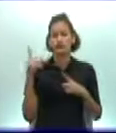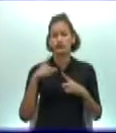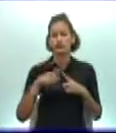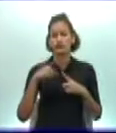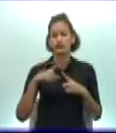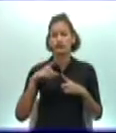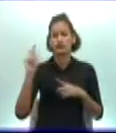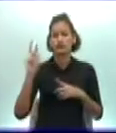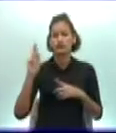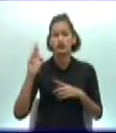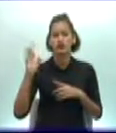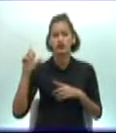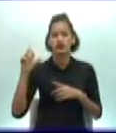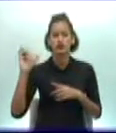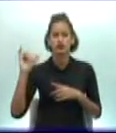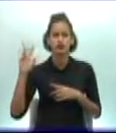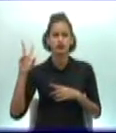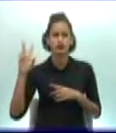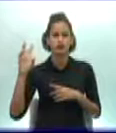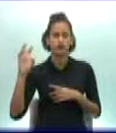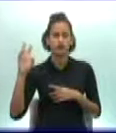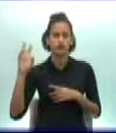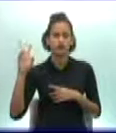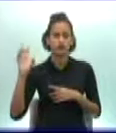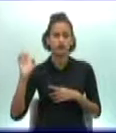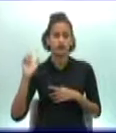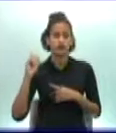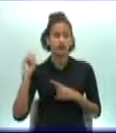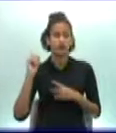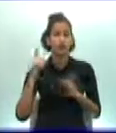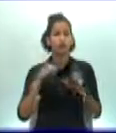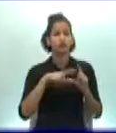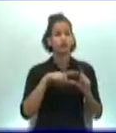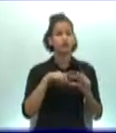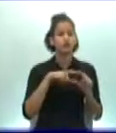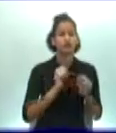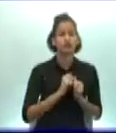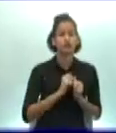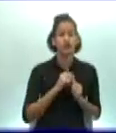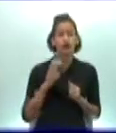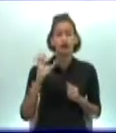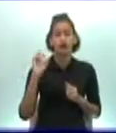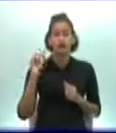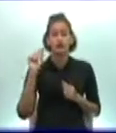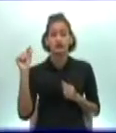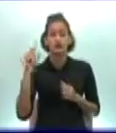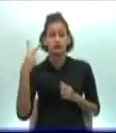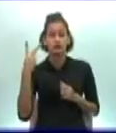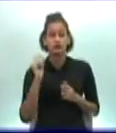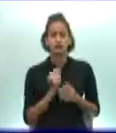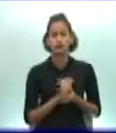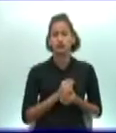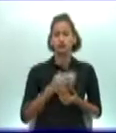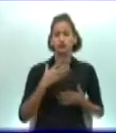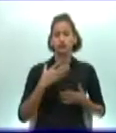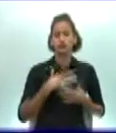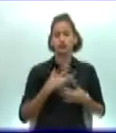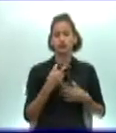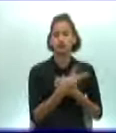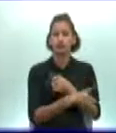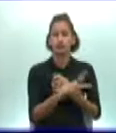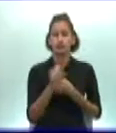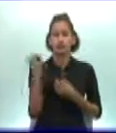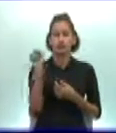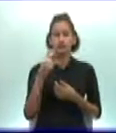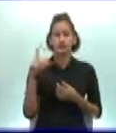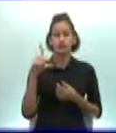localizan. Estos contenidos corresponden al capítulo 2, Nuestro País Socialista, que se encuentra en la página 15 del libro